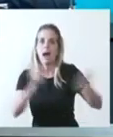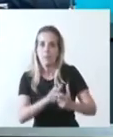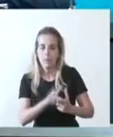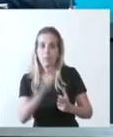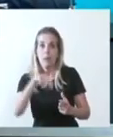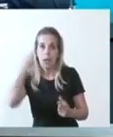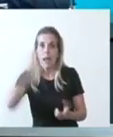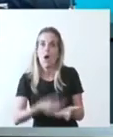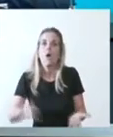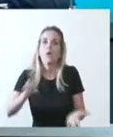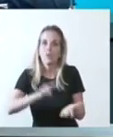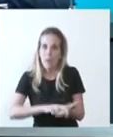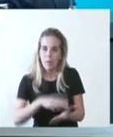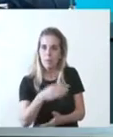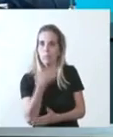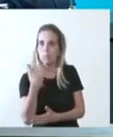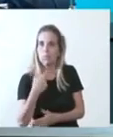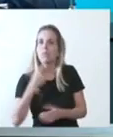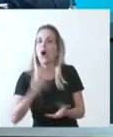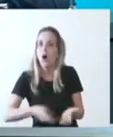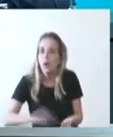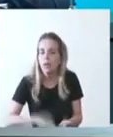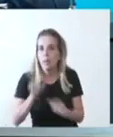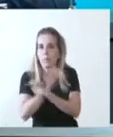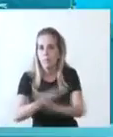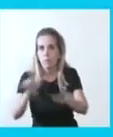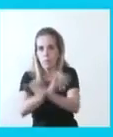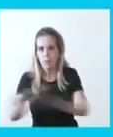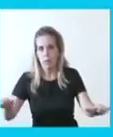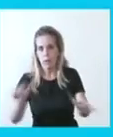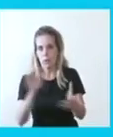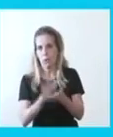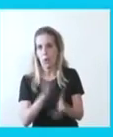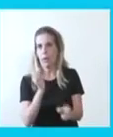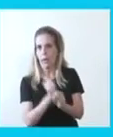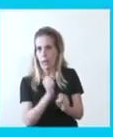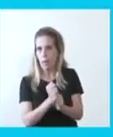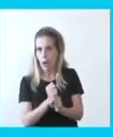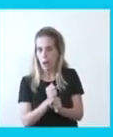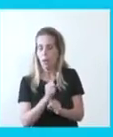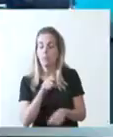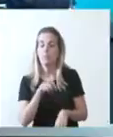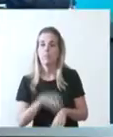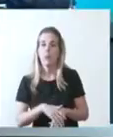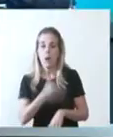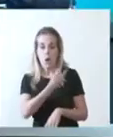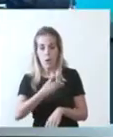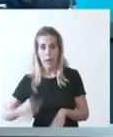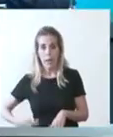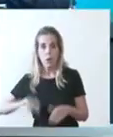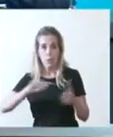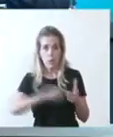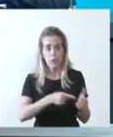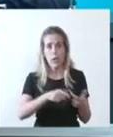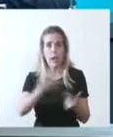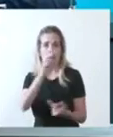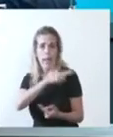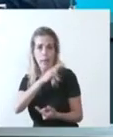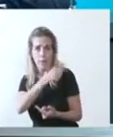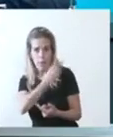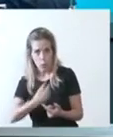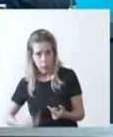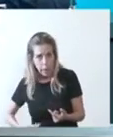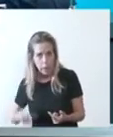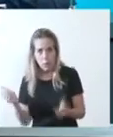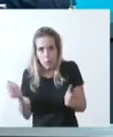medidas en ese sentido. Con el gobernador de Buenos Aires y el jefe de gobierno de Buenos Aires, que venimos trabajando